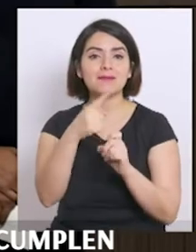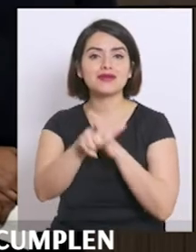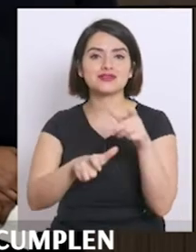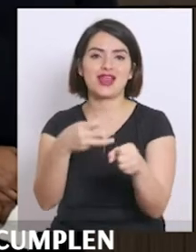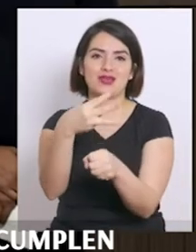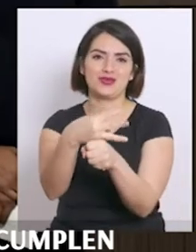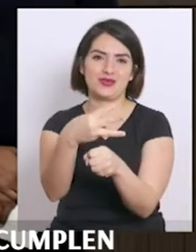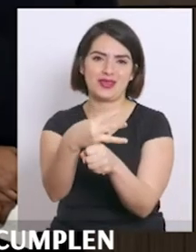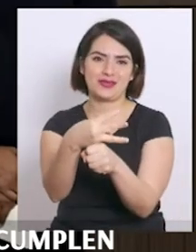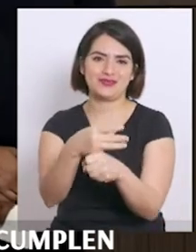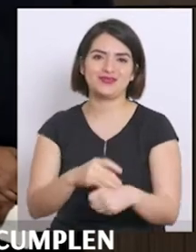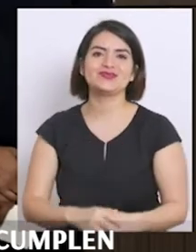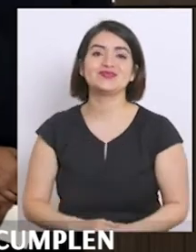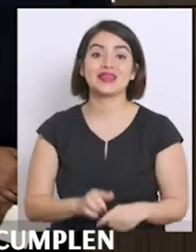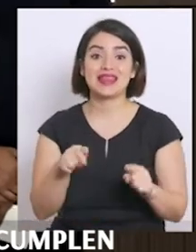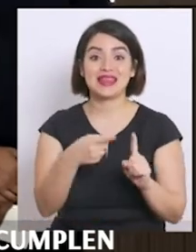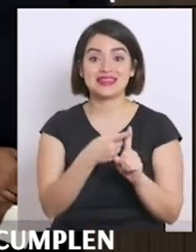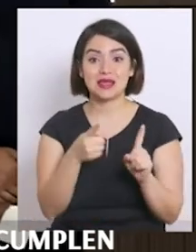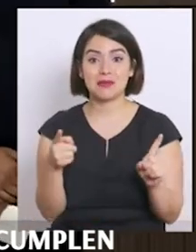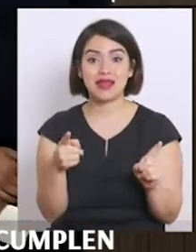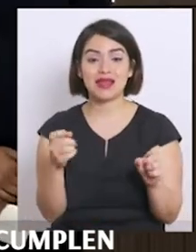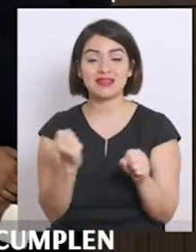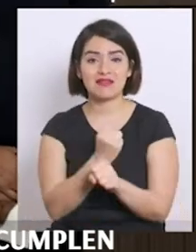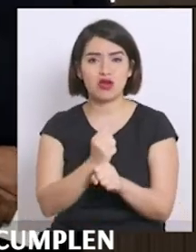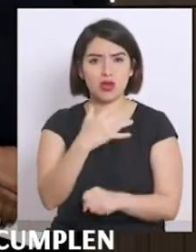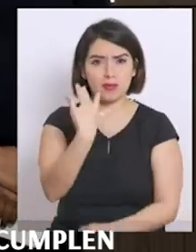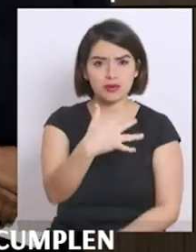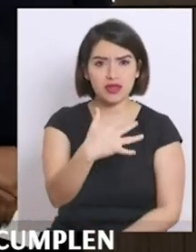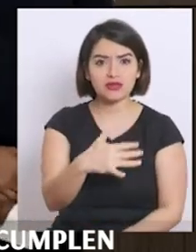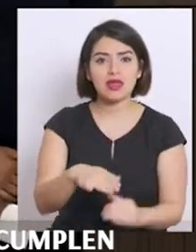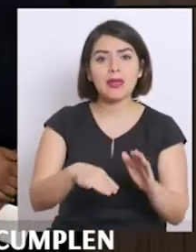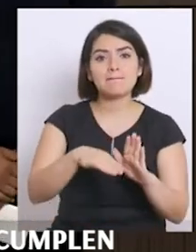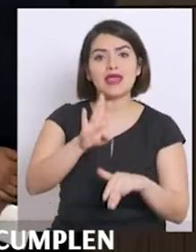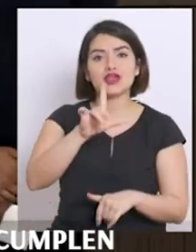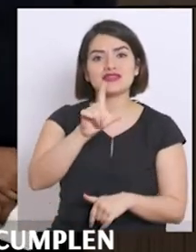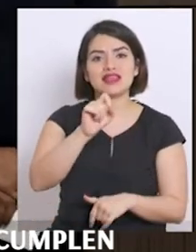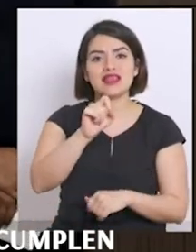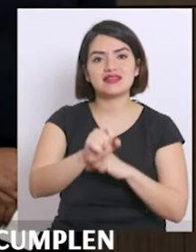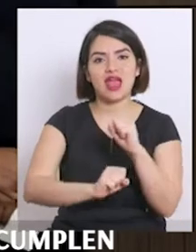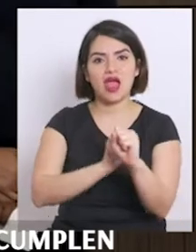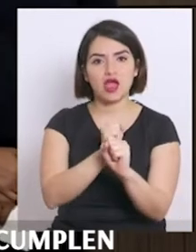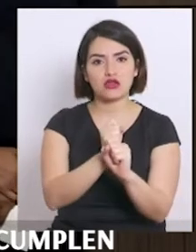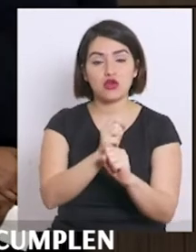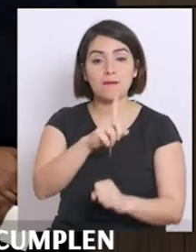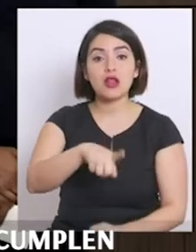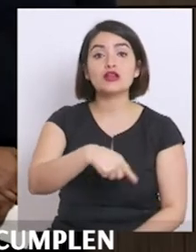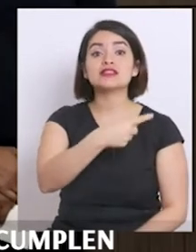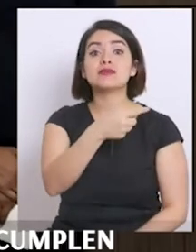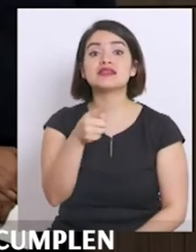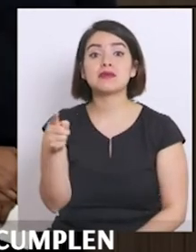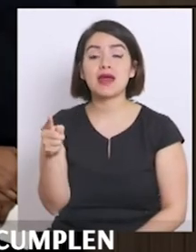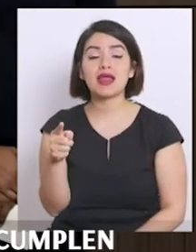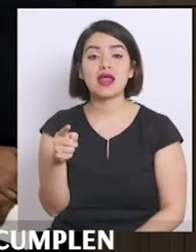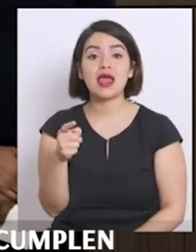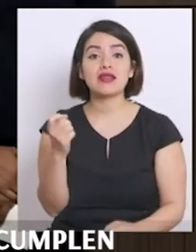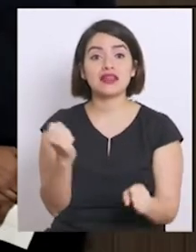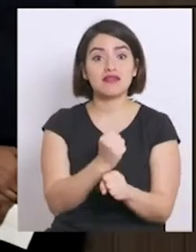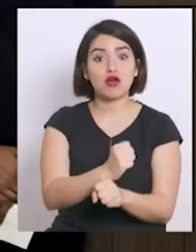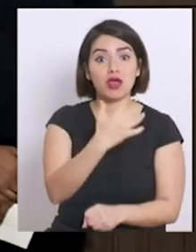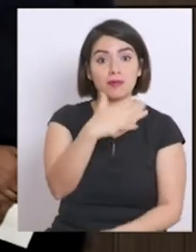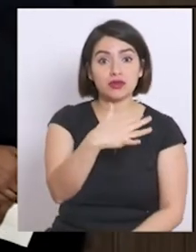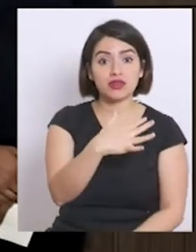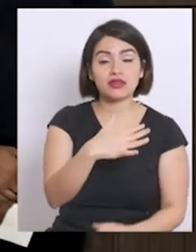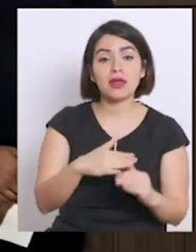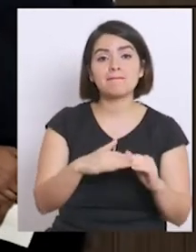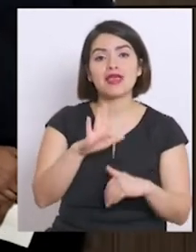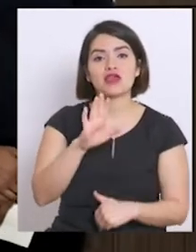adultos mayores. Esta semana, funciones críticas y mayores de 70 años. La próxima semana, funciones críticas y